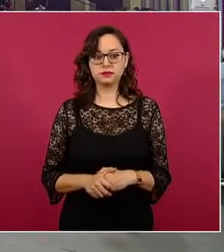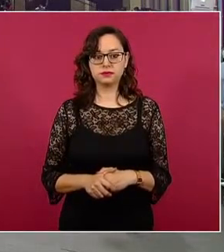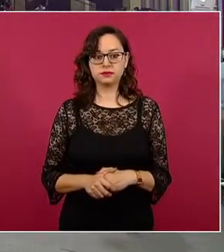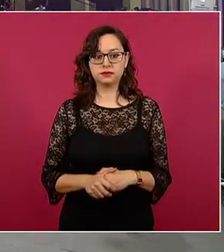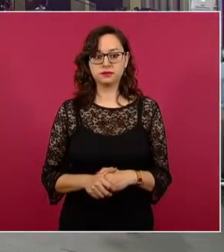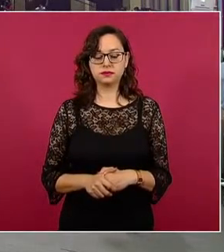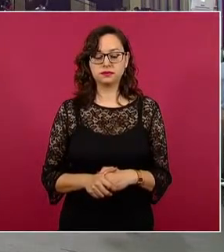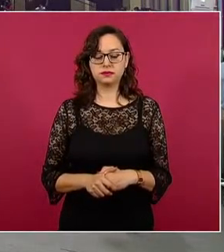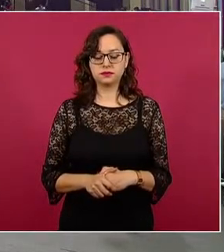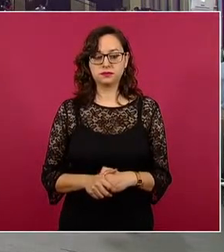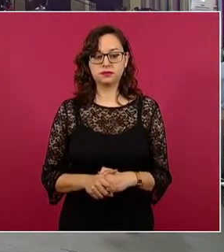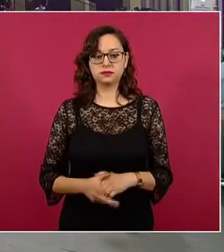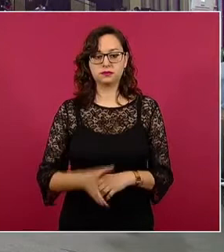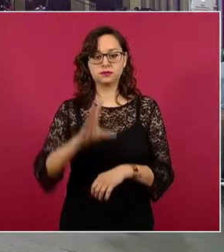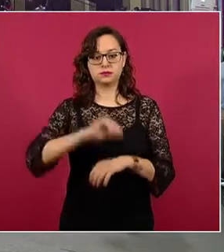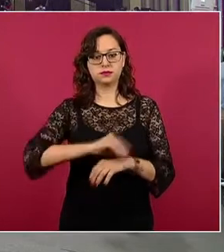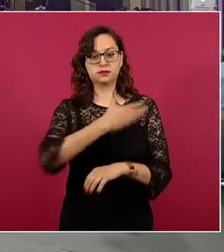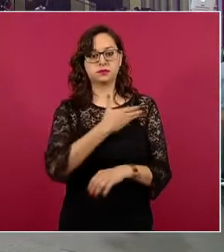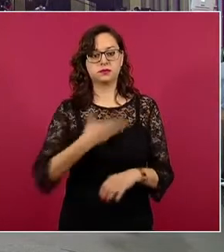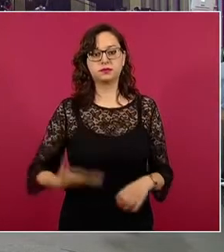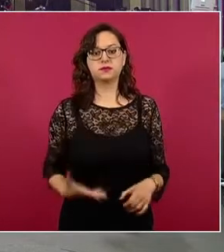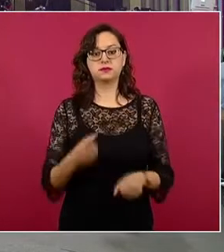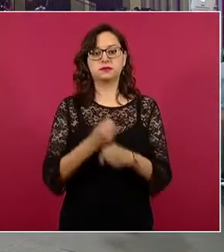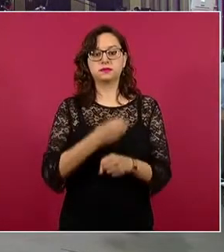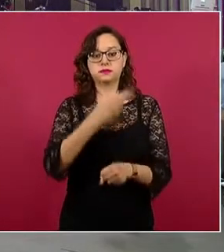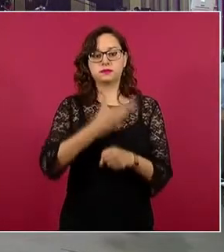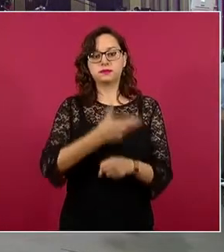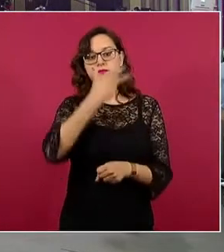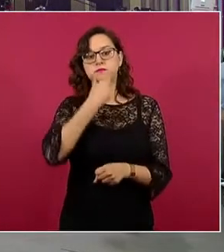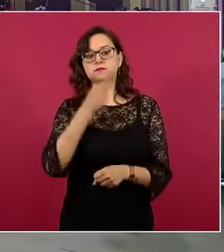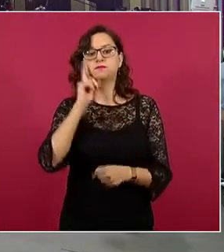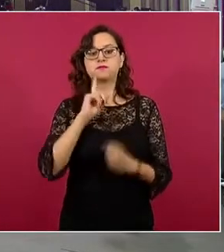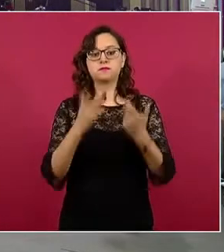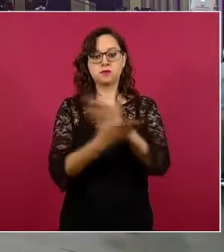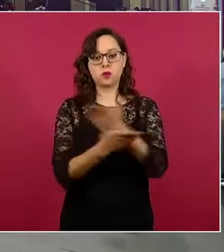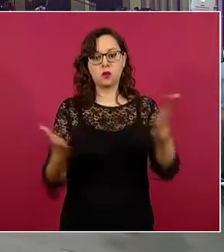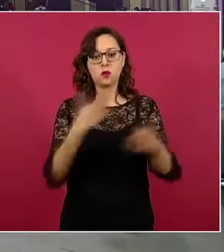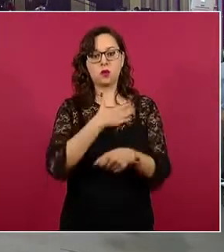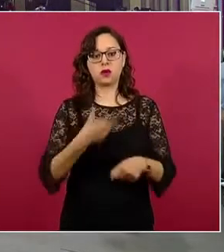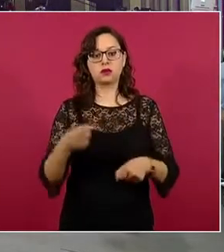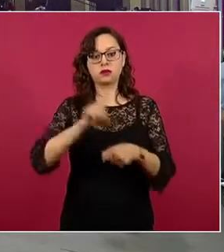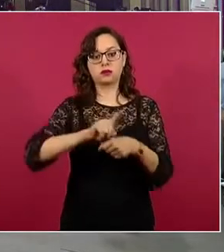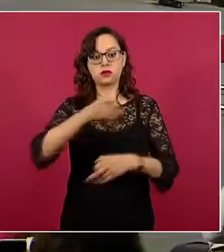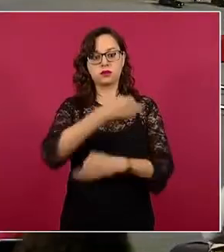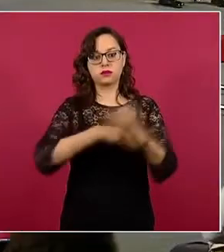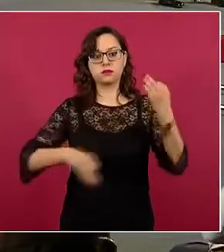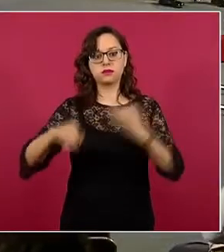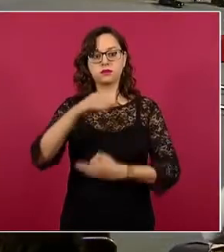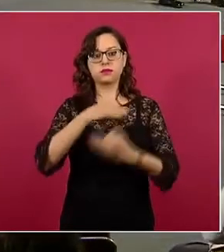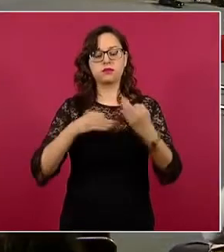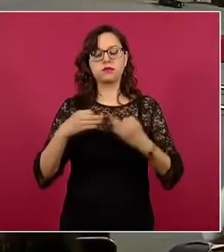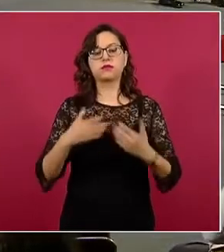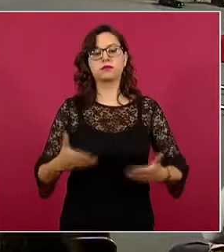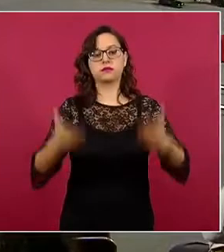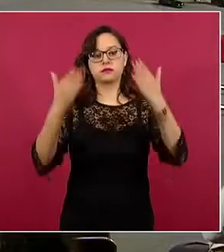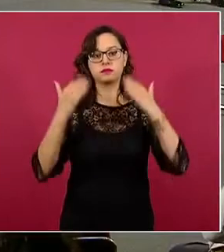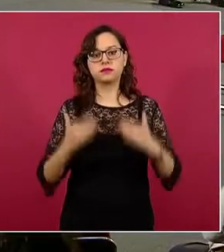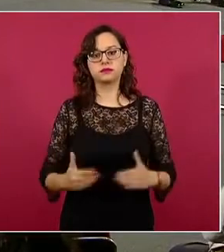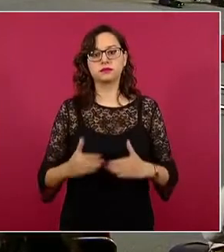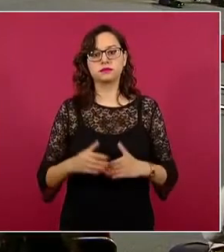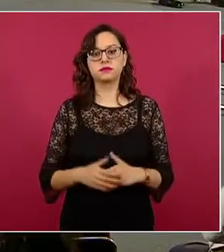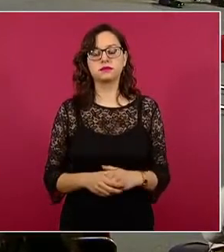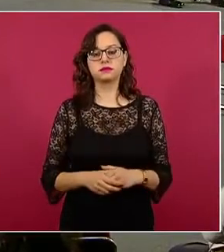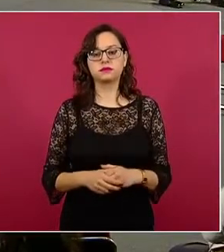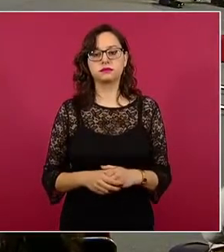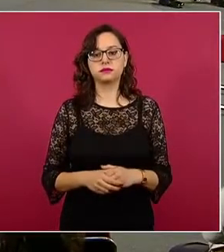Con su permiso, señor presidente, secretaria, secretario, buen día a todas y a todos. Continuando la presentación y reiterando